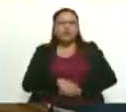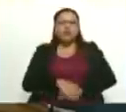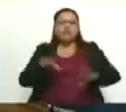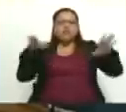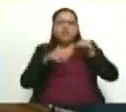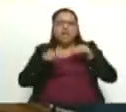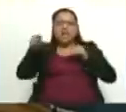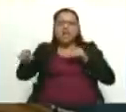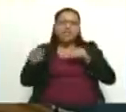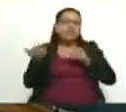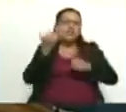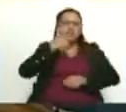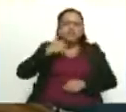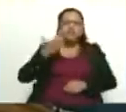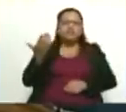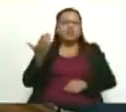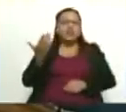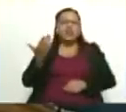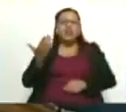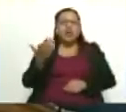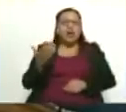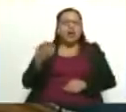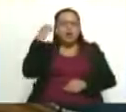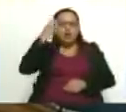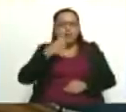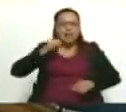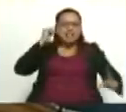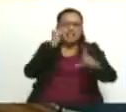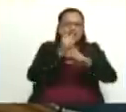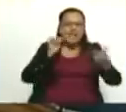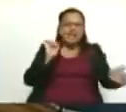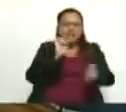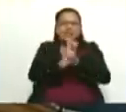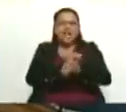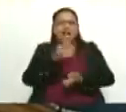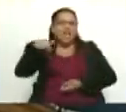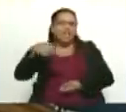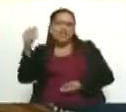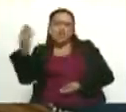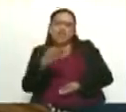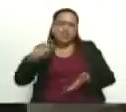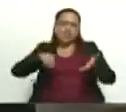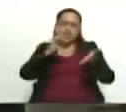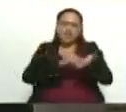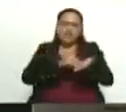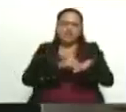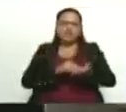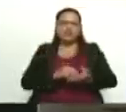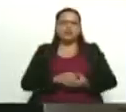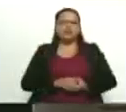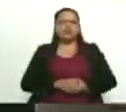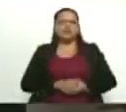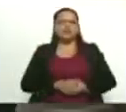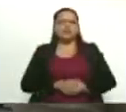Europa imperial, asesina, esclavista. Aquí no vuelven.